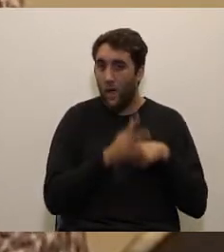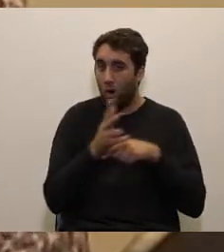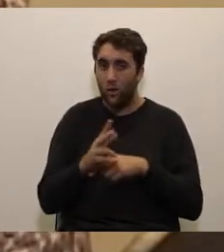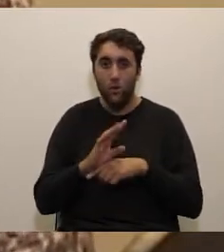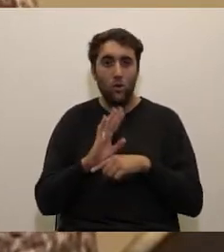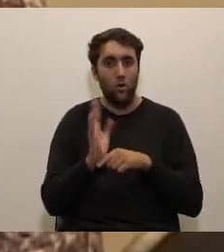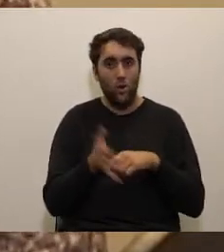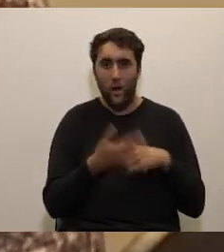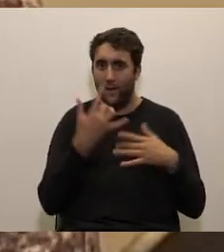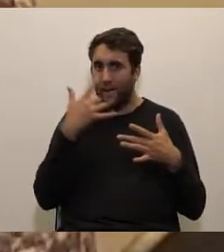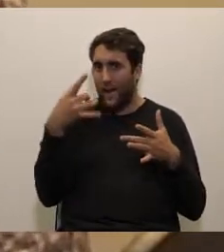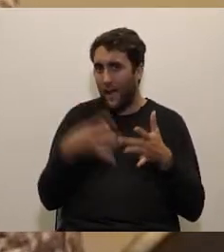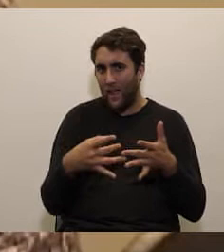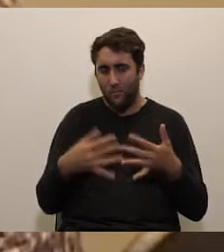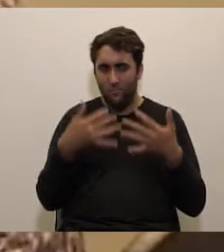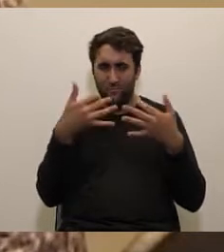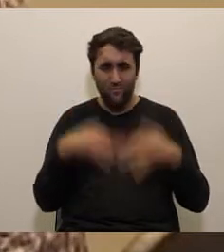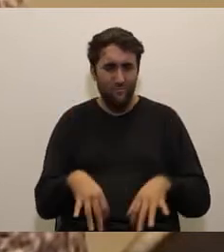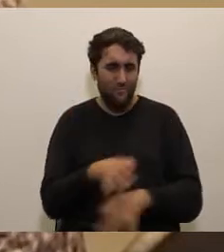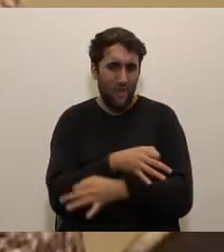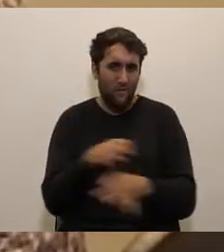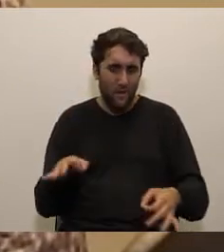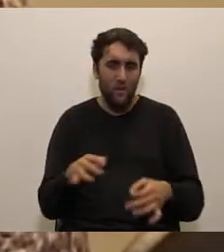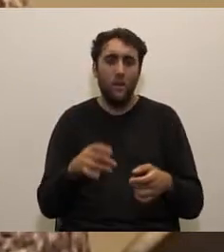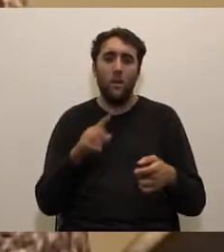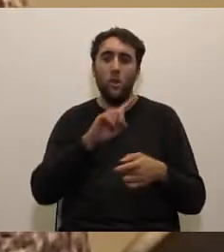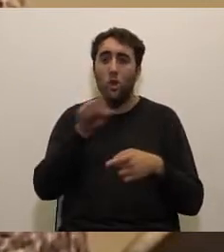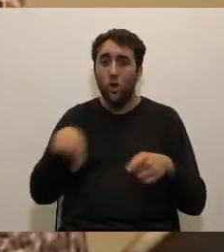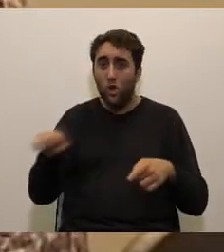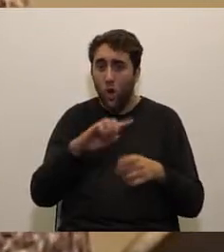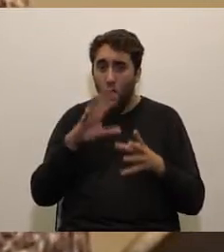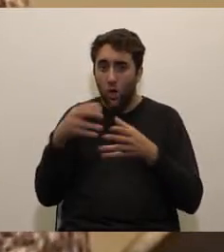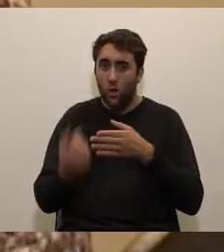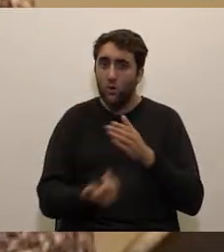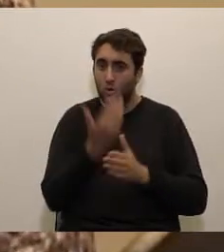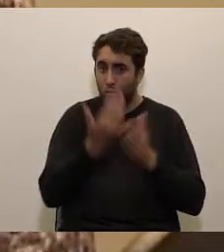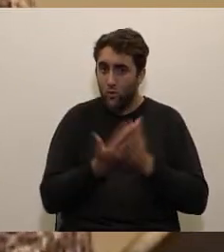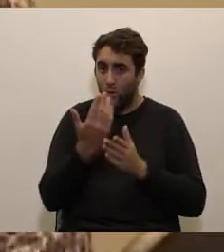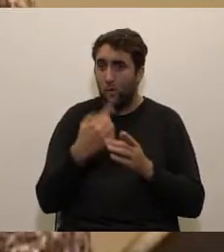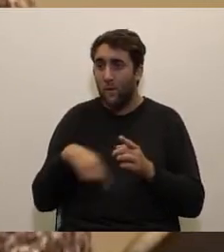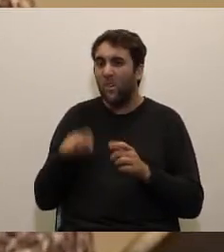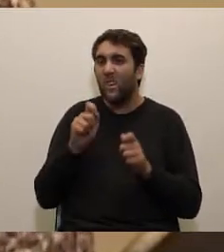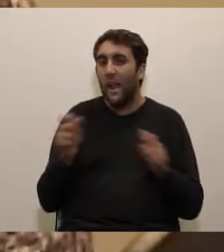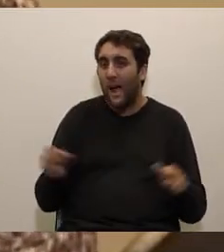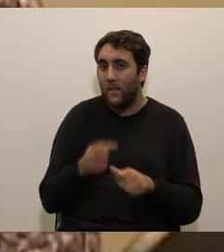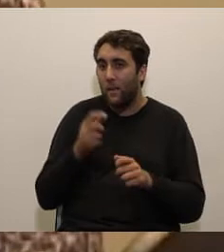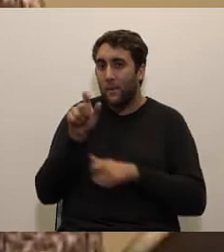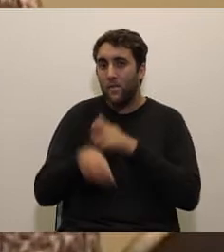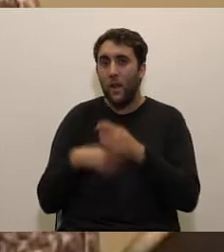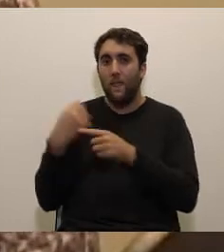es de excelente, de altísima calidad, y que se produce de forma